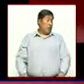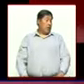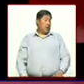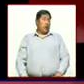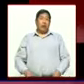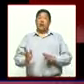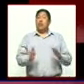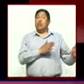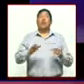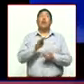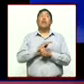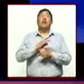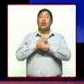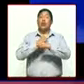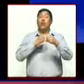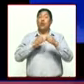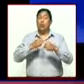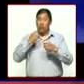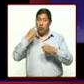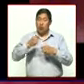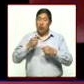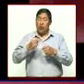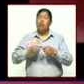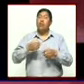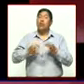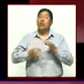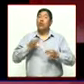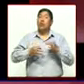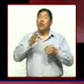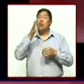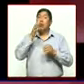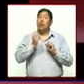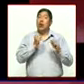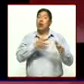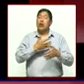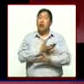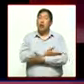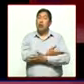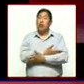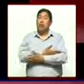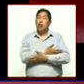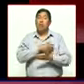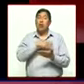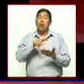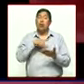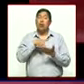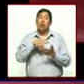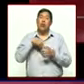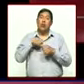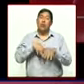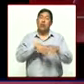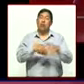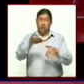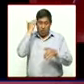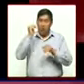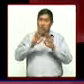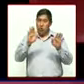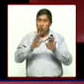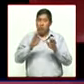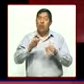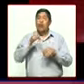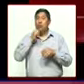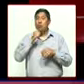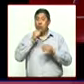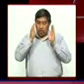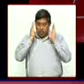Y en otro caso, el Ministerio Público ya ha emitido una sentencia en contra de la madre que ha abandonado a su bebé en la Plaza Villarroel el pasado domingo. La mujer va a